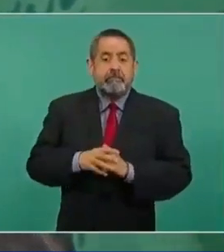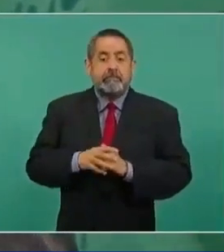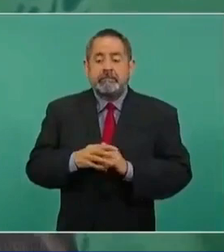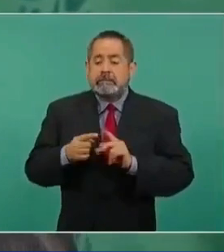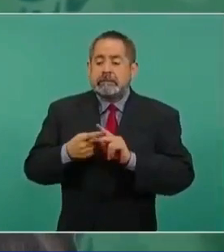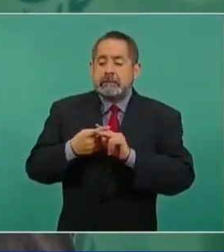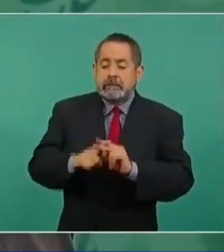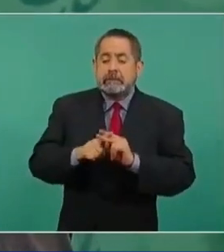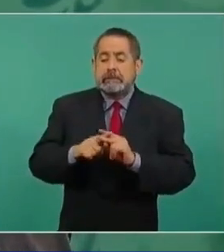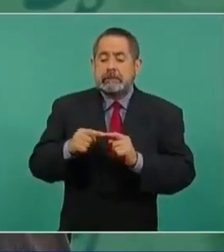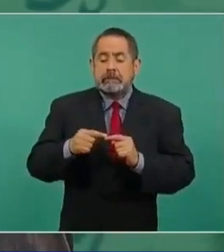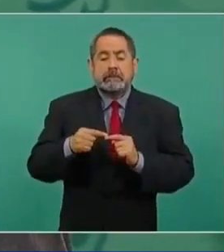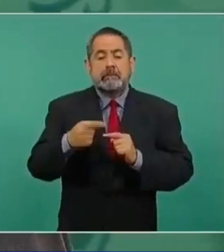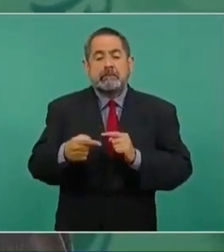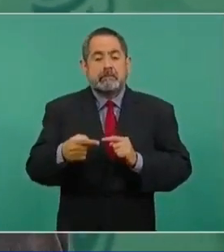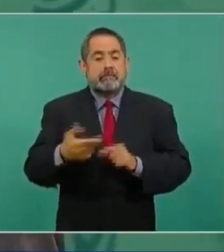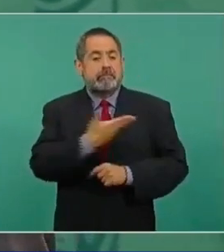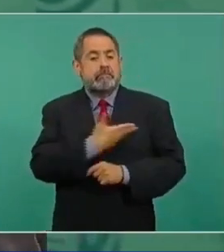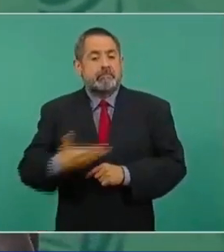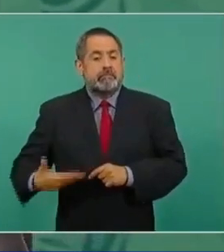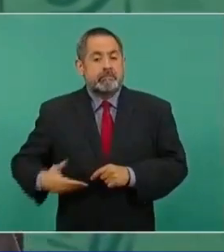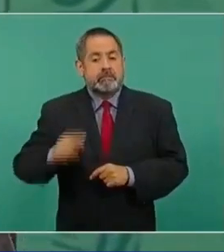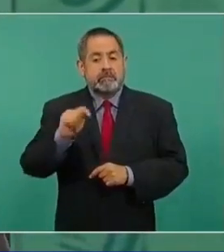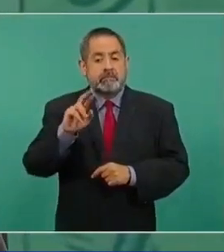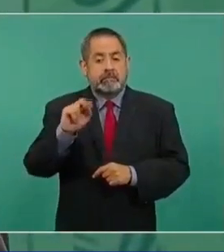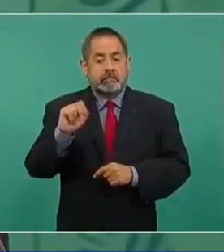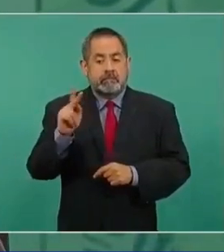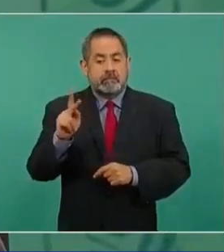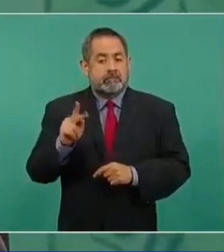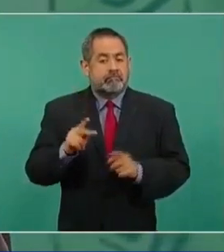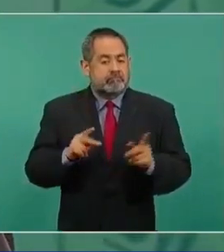Empezó el presidente Trump,